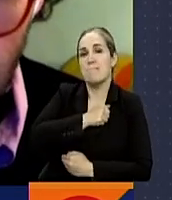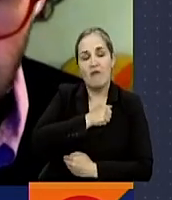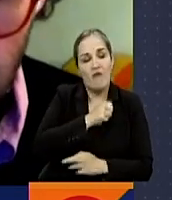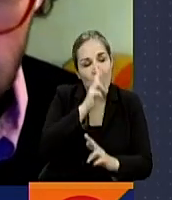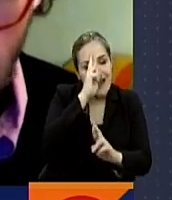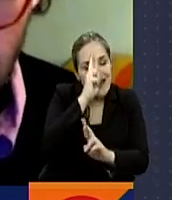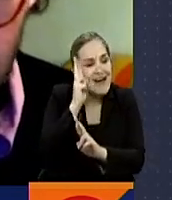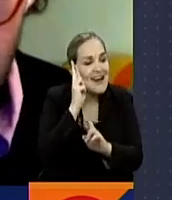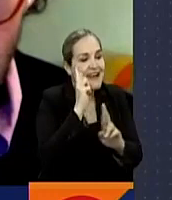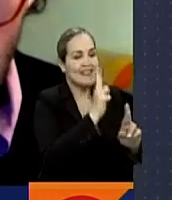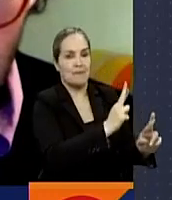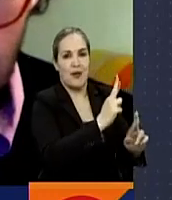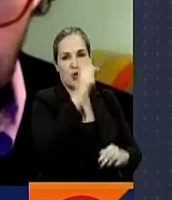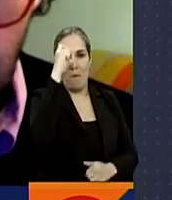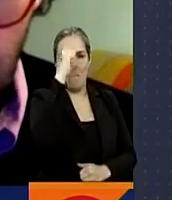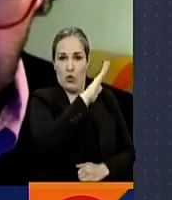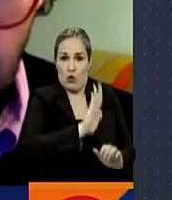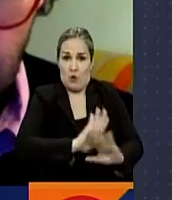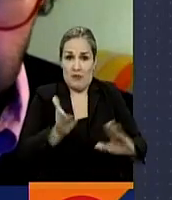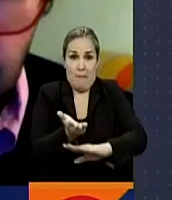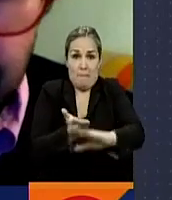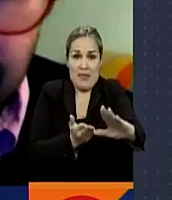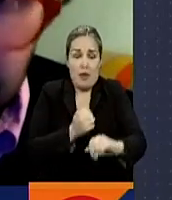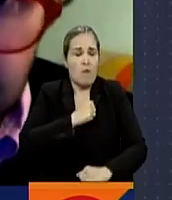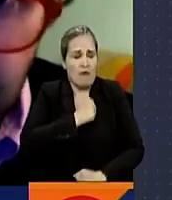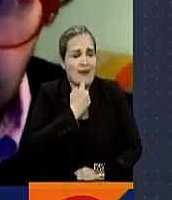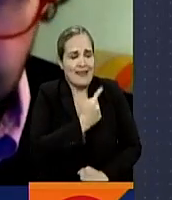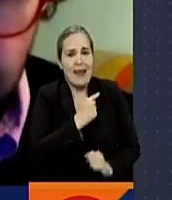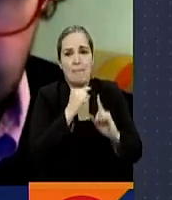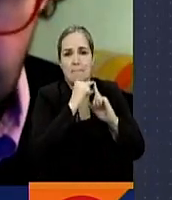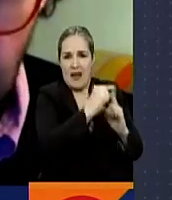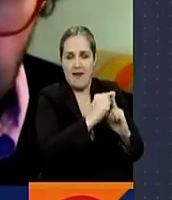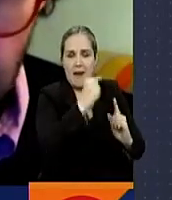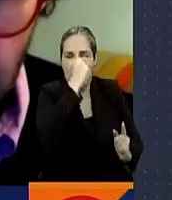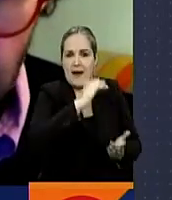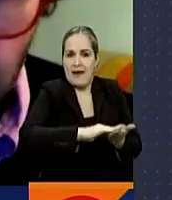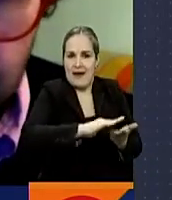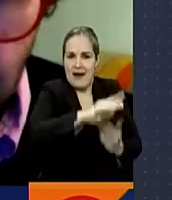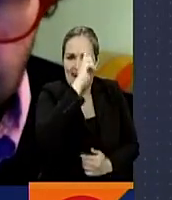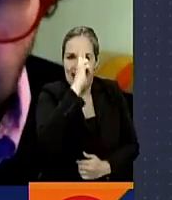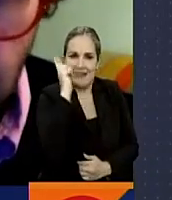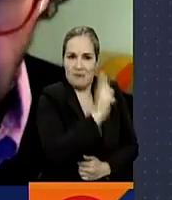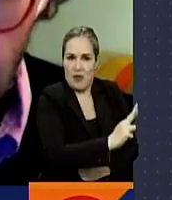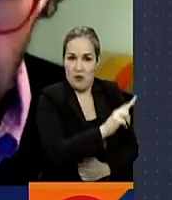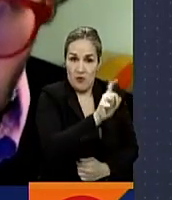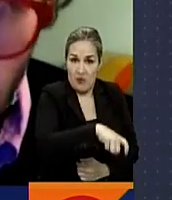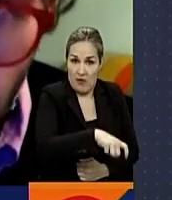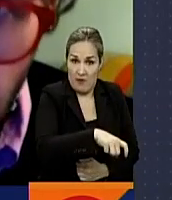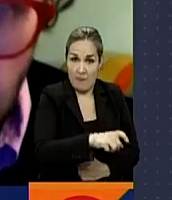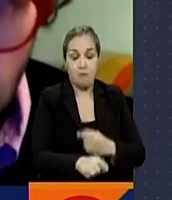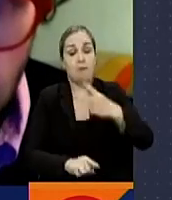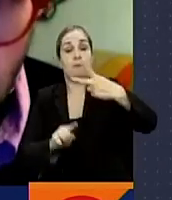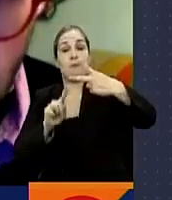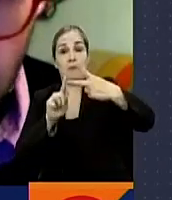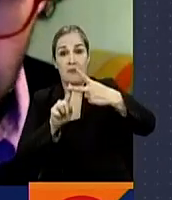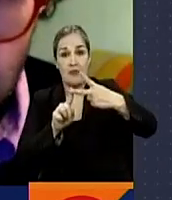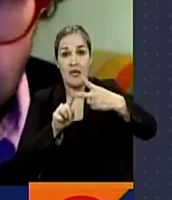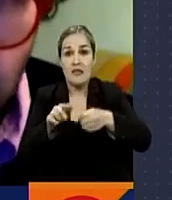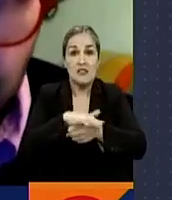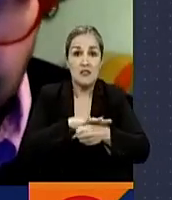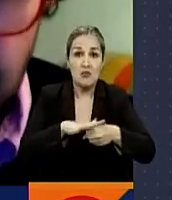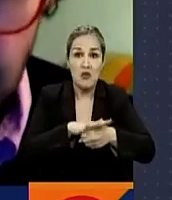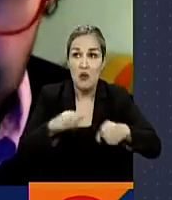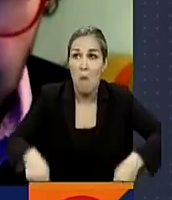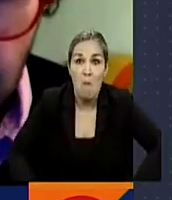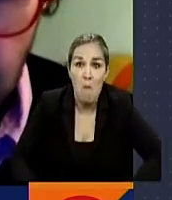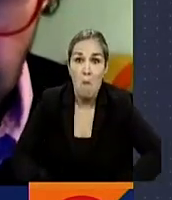hacia la figura de Gustavo Petro en segundo lugar eh es difícil referirse a una a una situación que no ha ocurrido lo que ha dicho